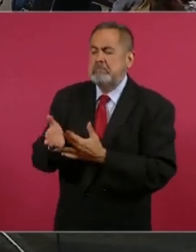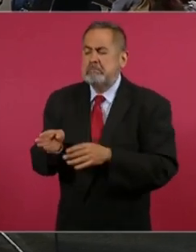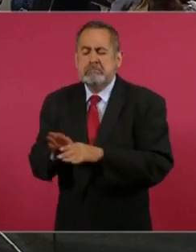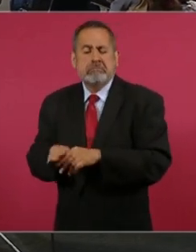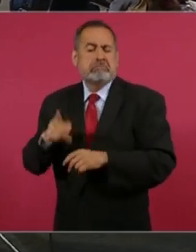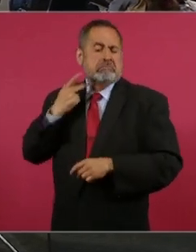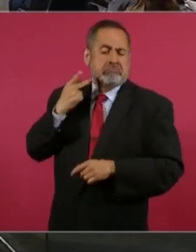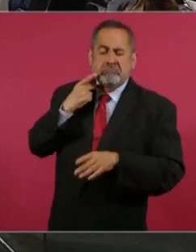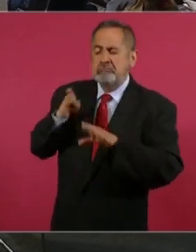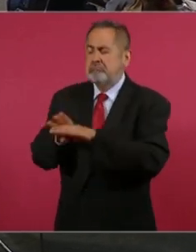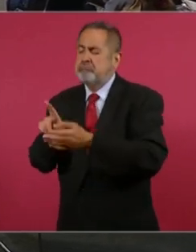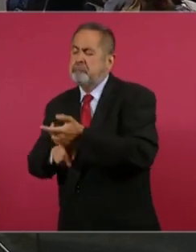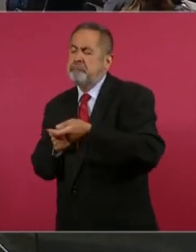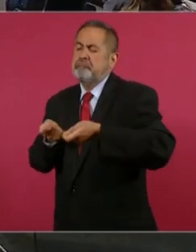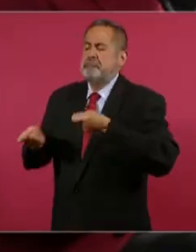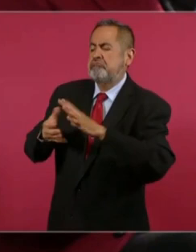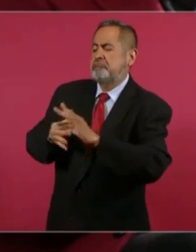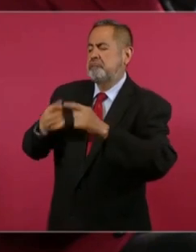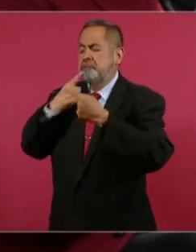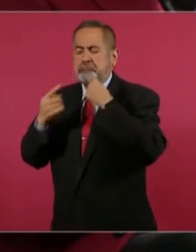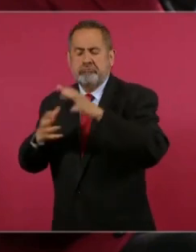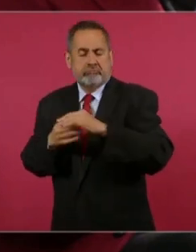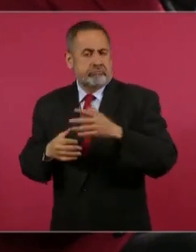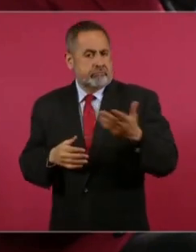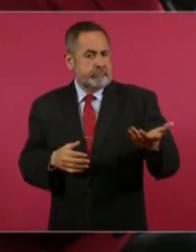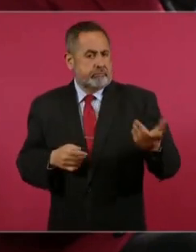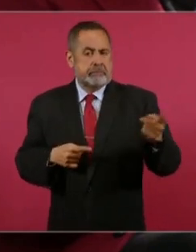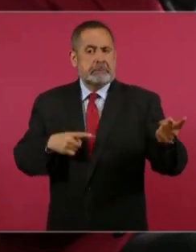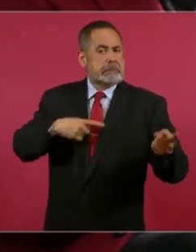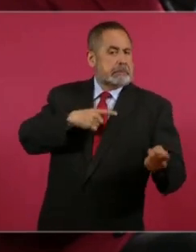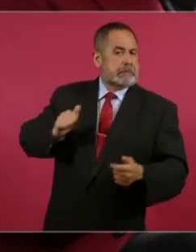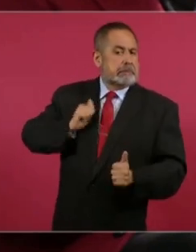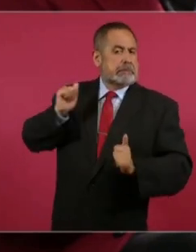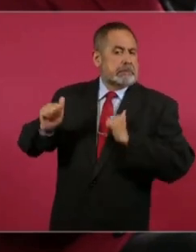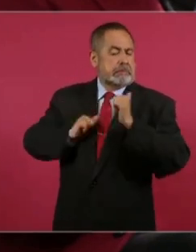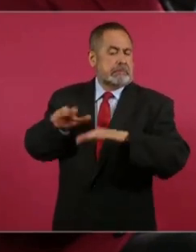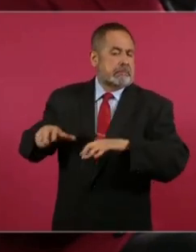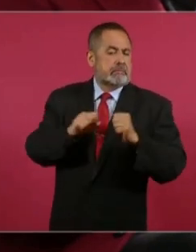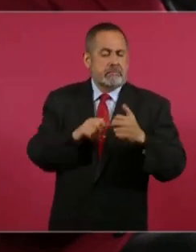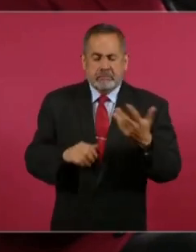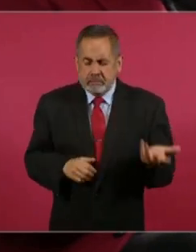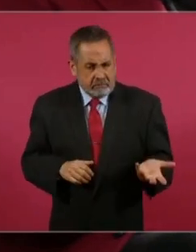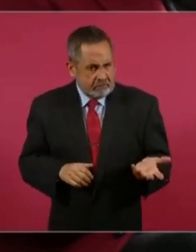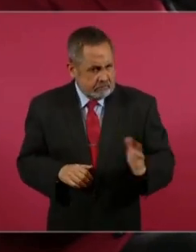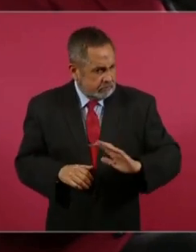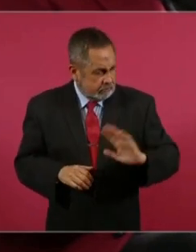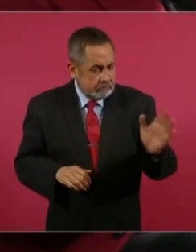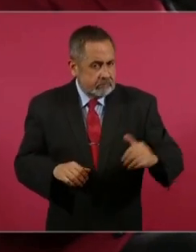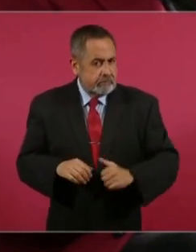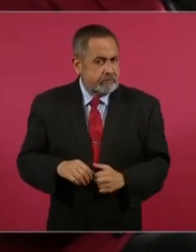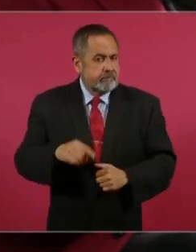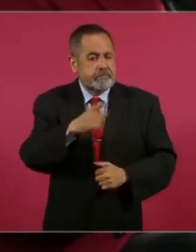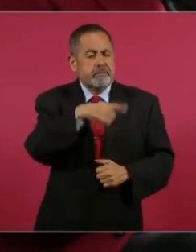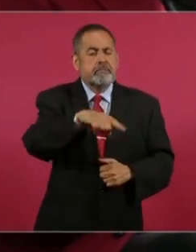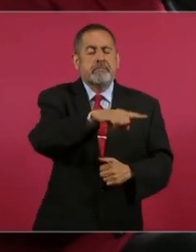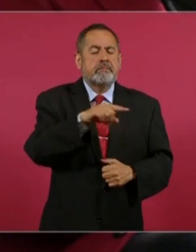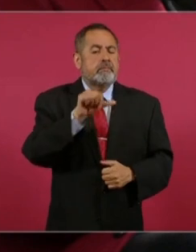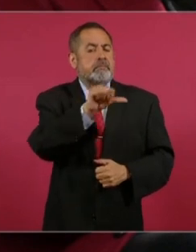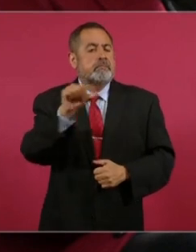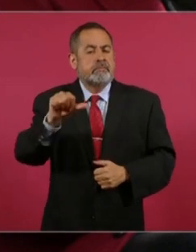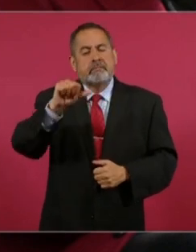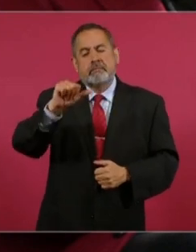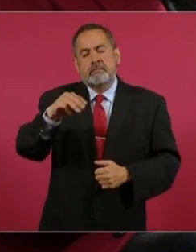la política aeronáutica de México, pues para sacar provecho, cuando ya que esta